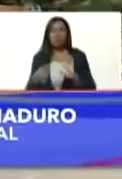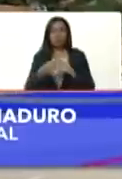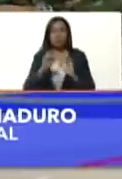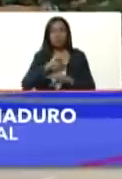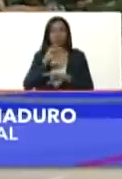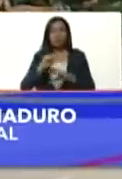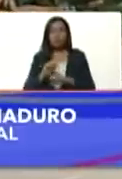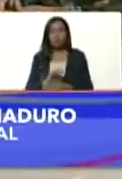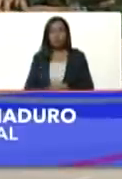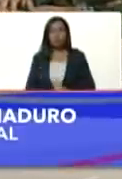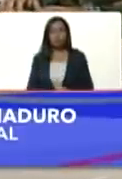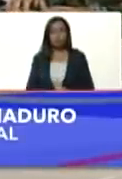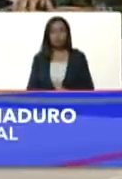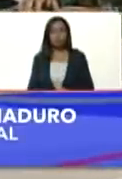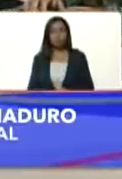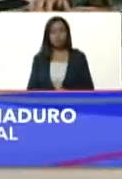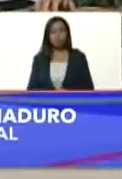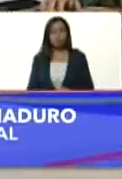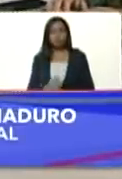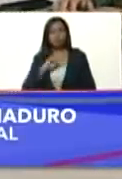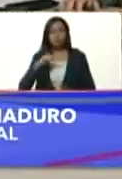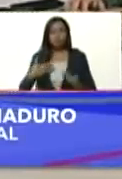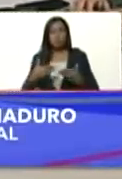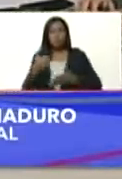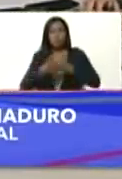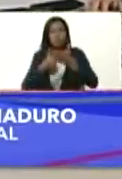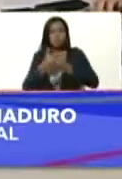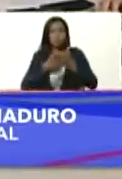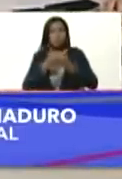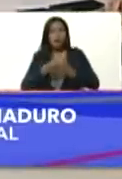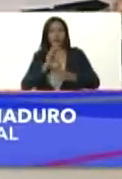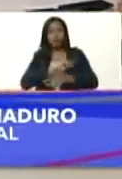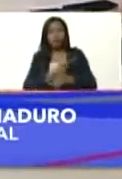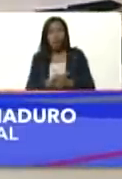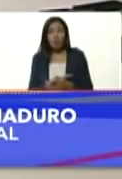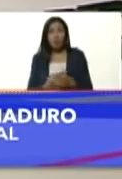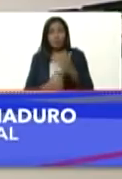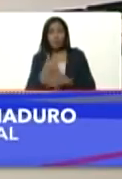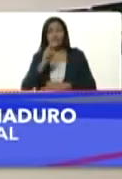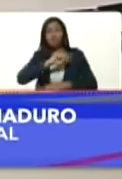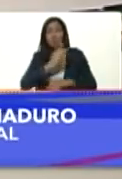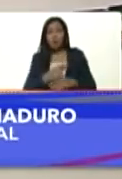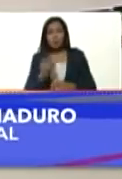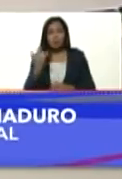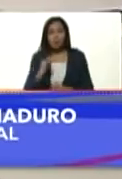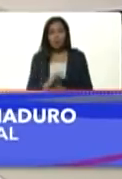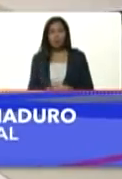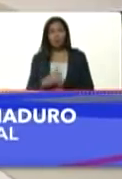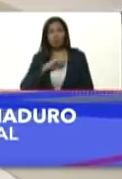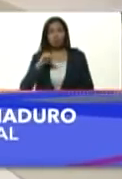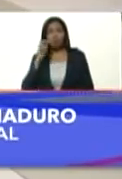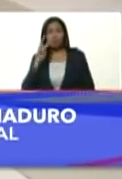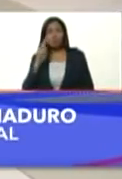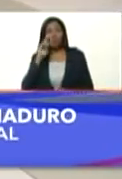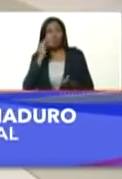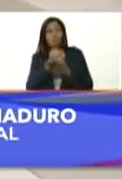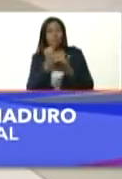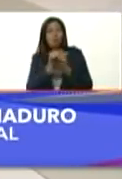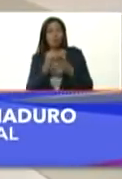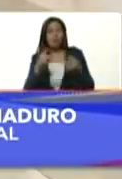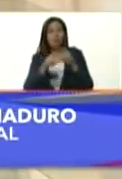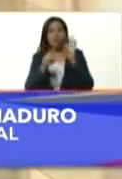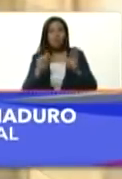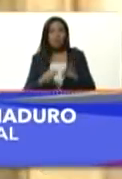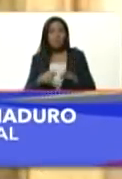nacional. Estamos dando una batalla de las más duras. Estamos pasando una prueba de las